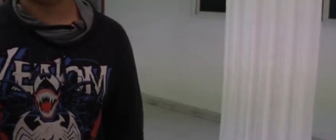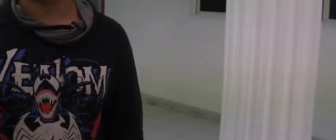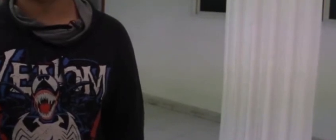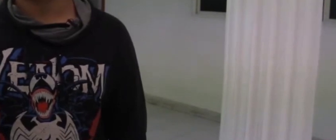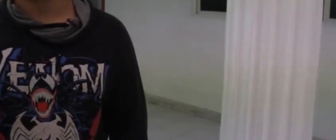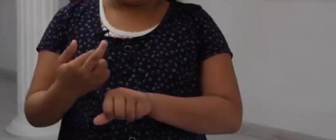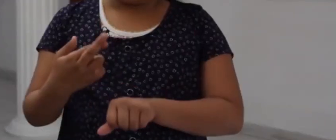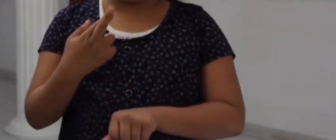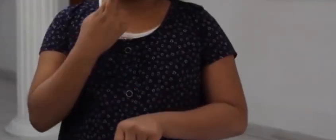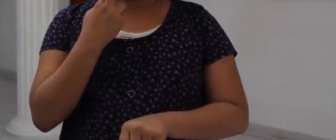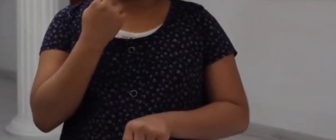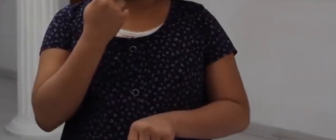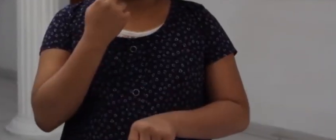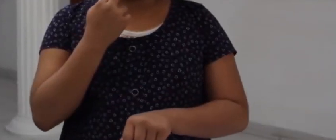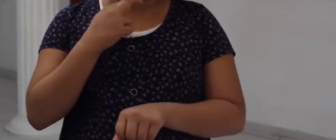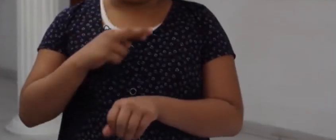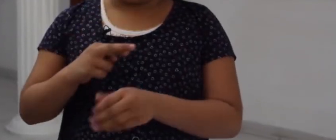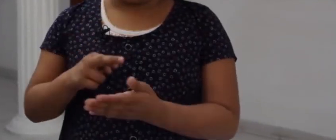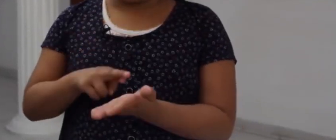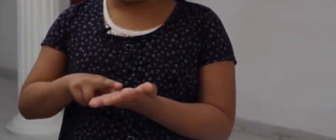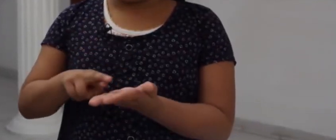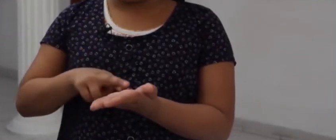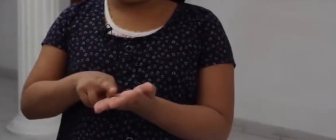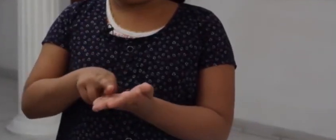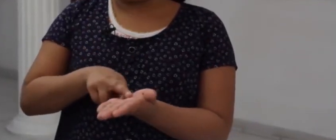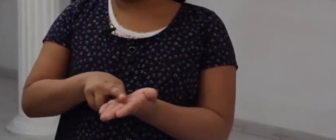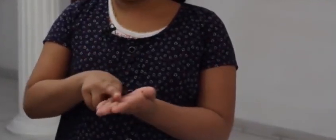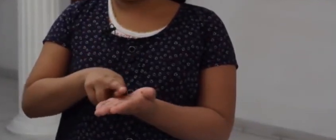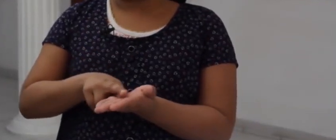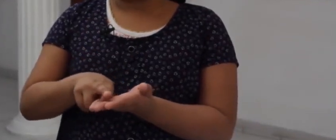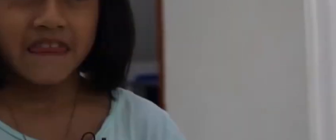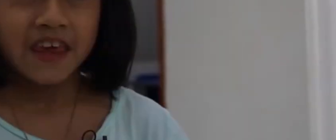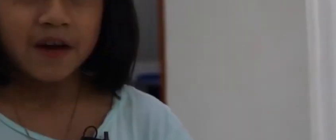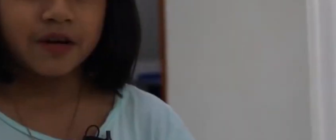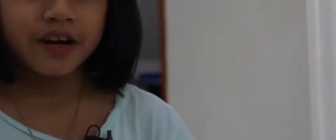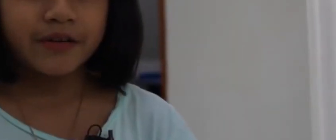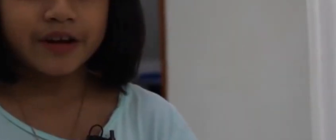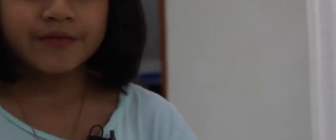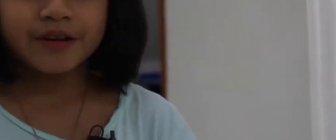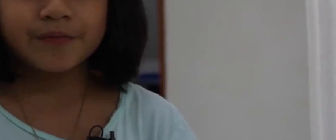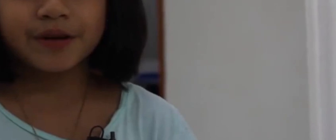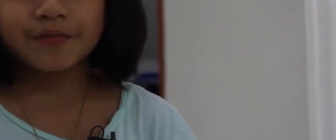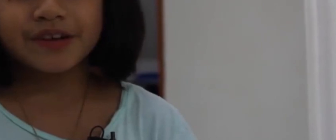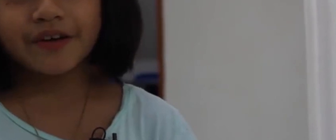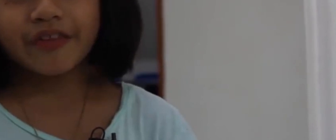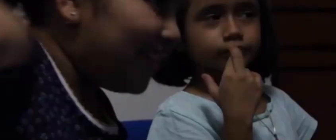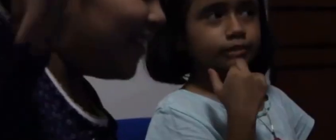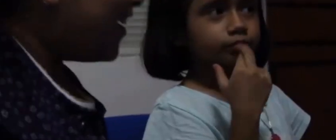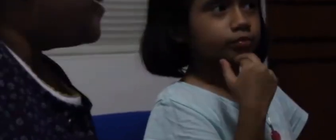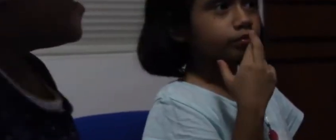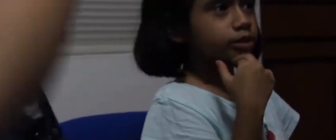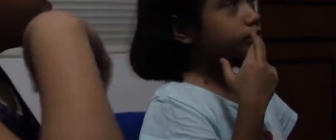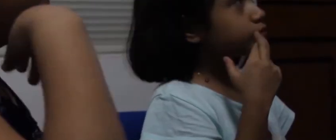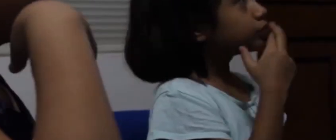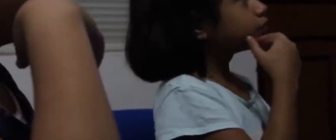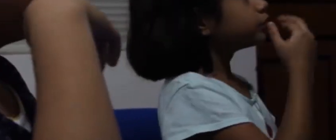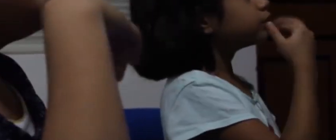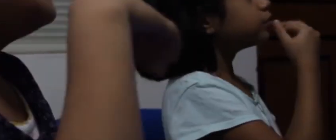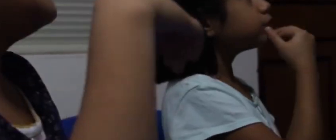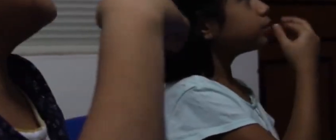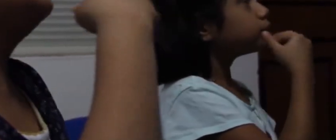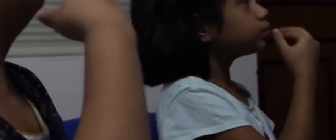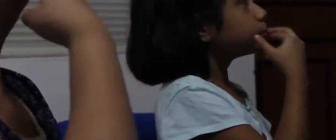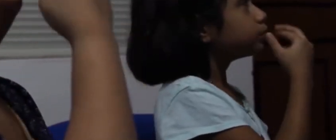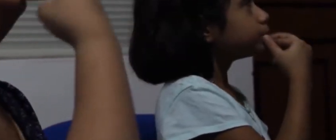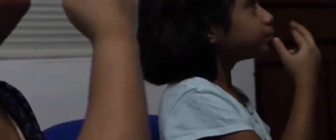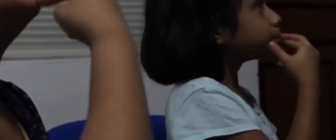¿no? Y este es el rojo, este es el rosa. Porque algunas veces podemos encontrar un niño que no